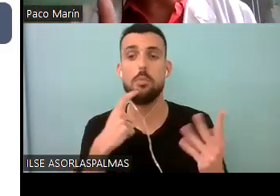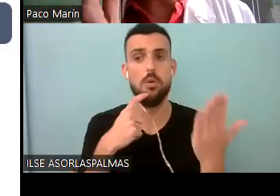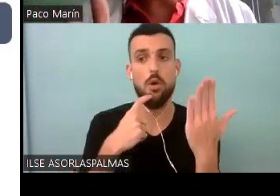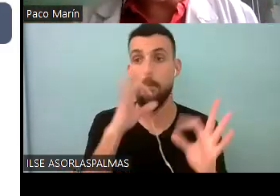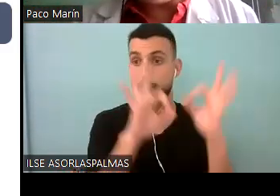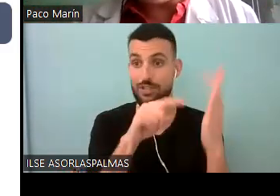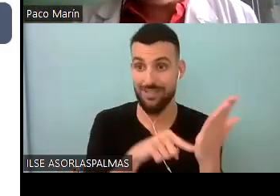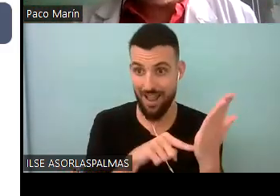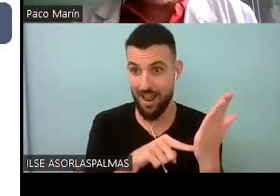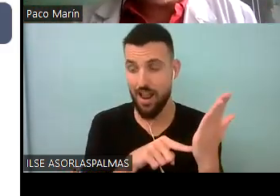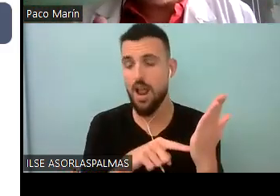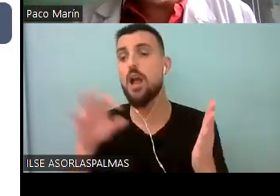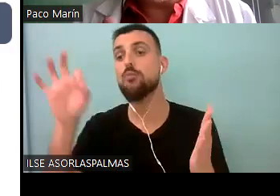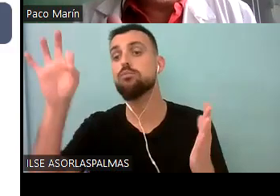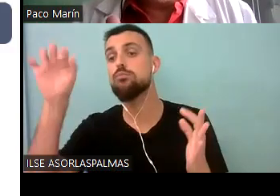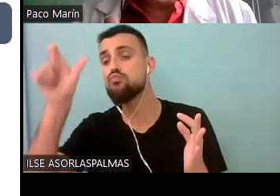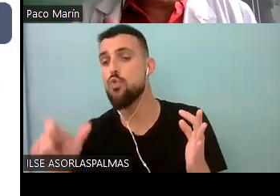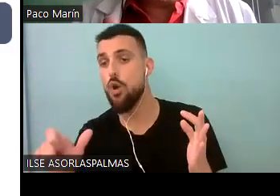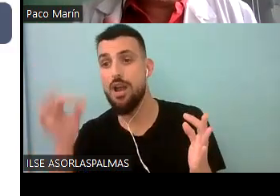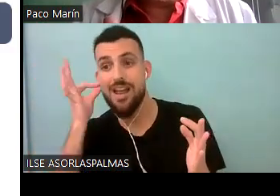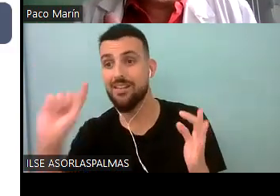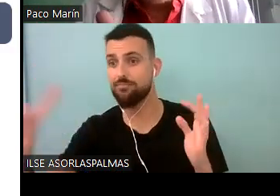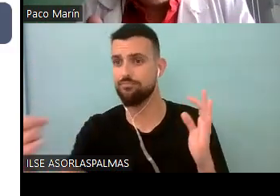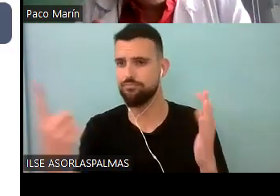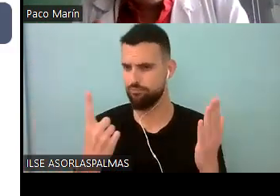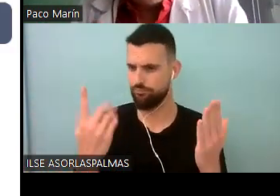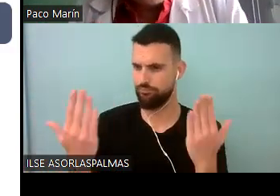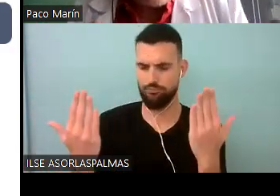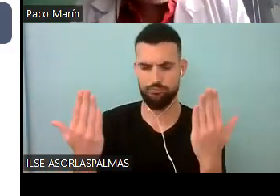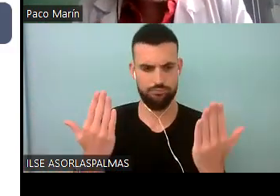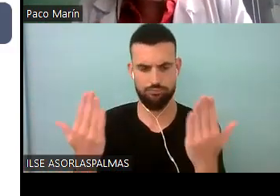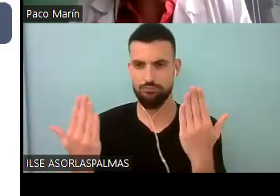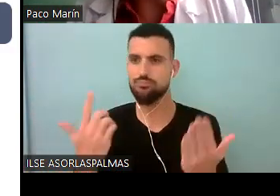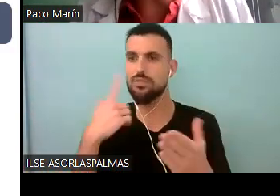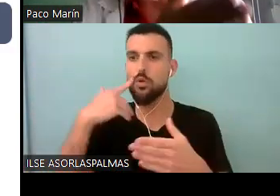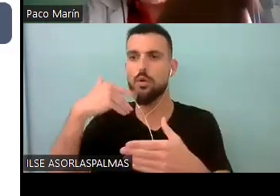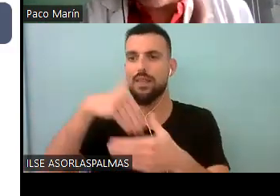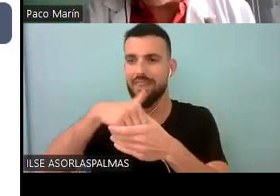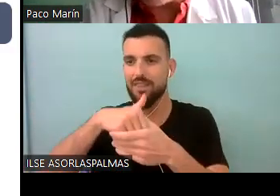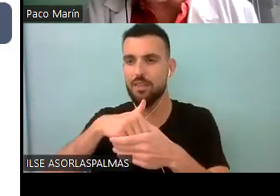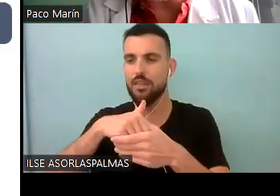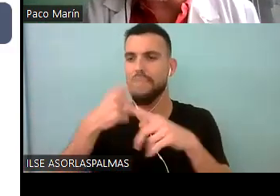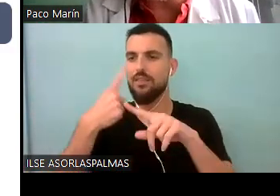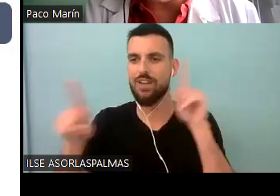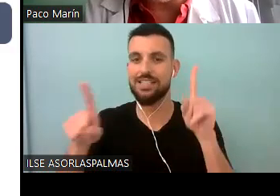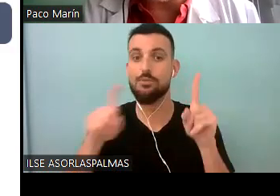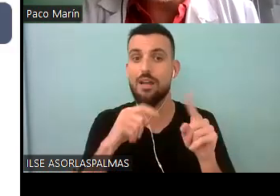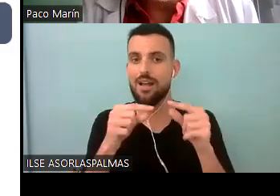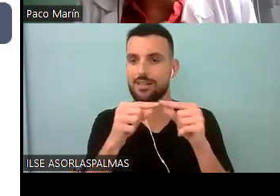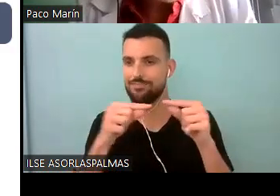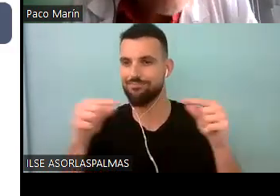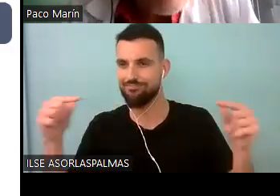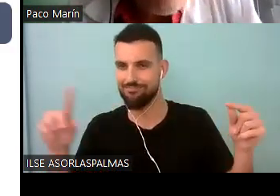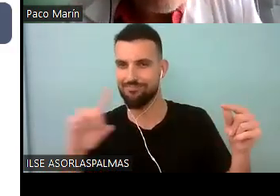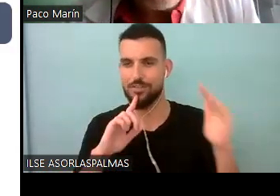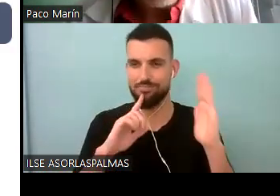se miden desviaciones estándar. Es decir, es una diferencia, una distancia con respecto a una media establecida.